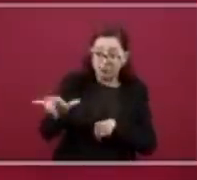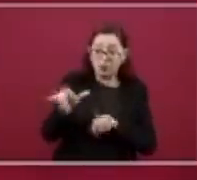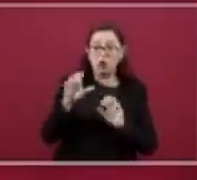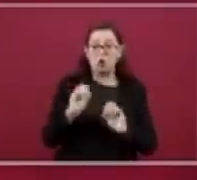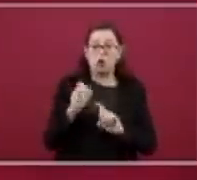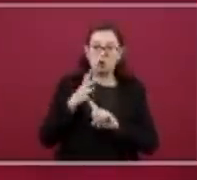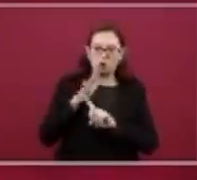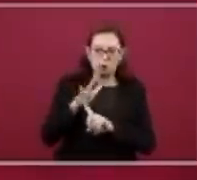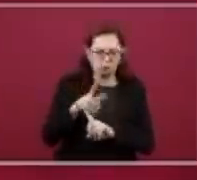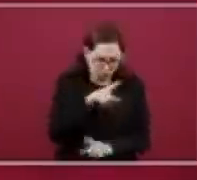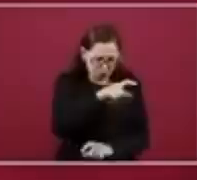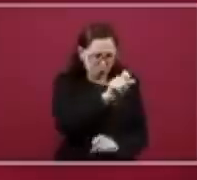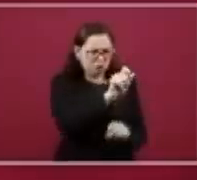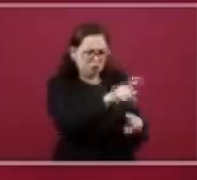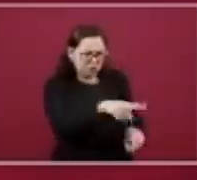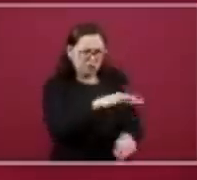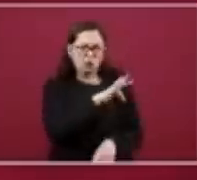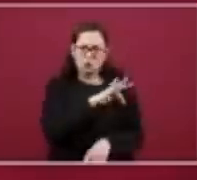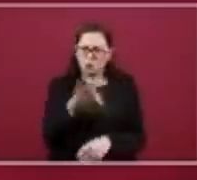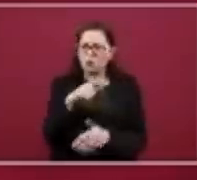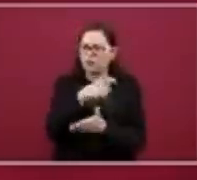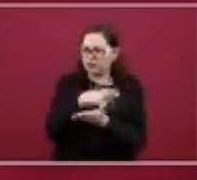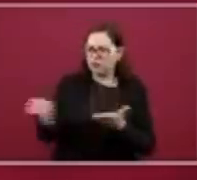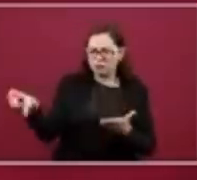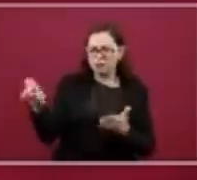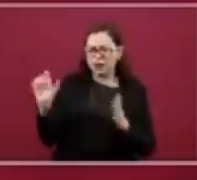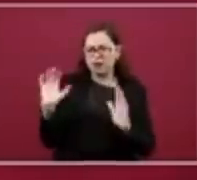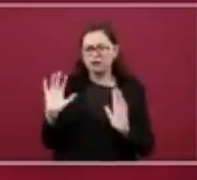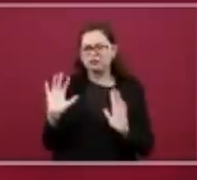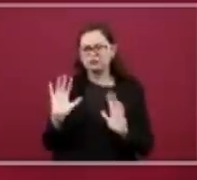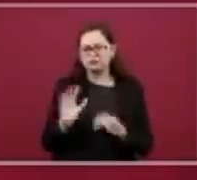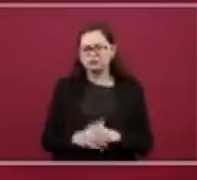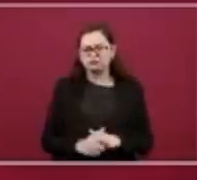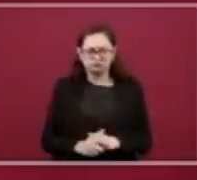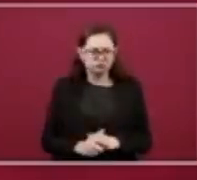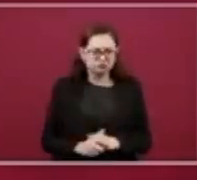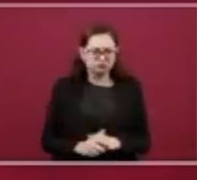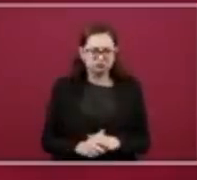comprar, lo pueden hacer,